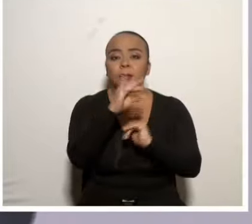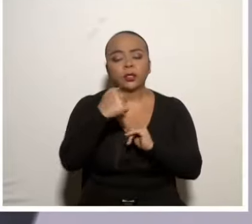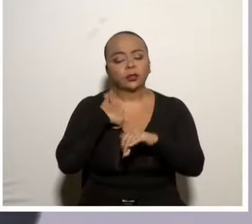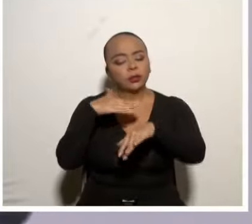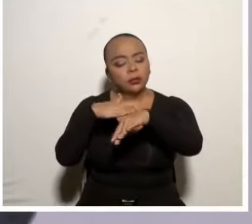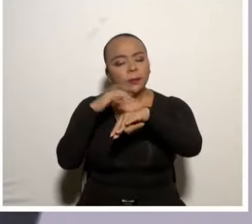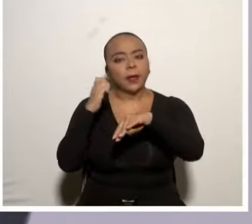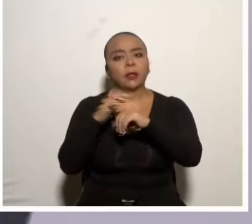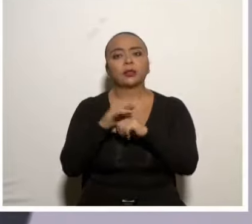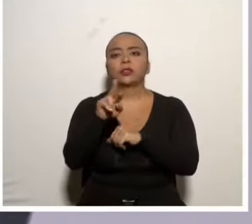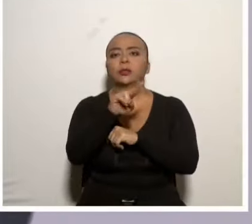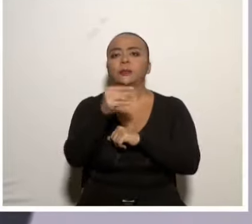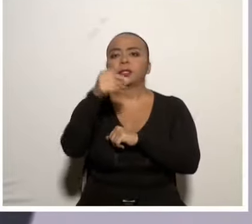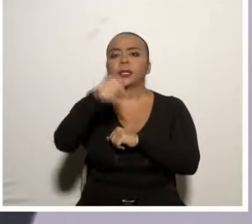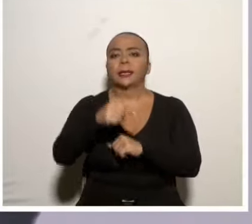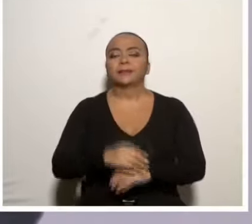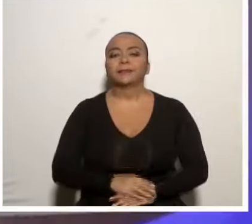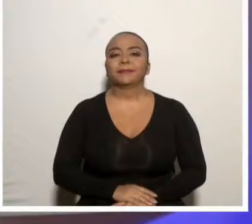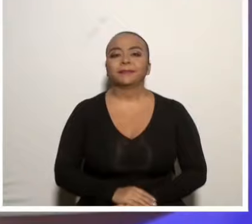ese llamado a los compañeros aquí.